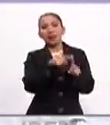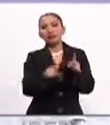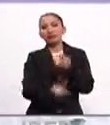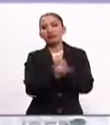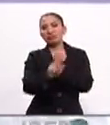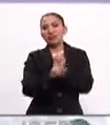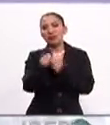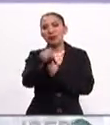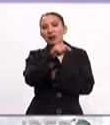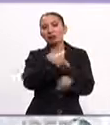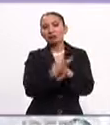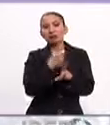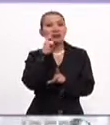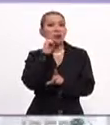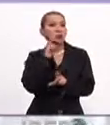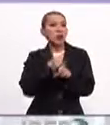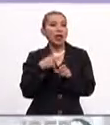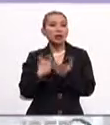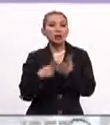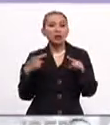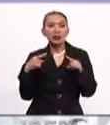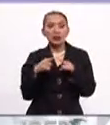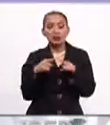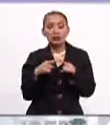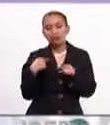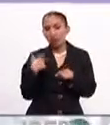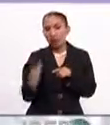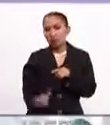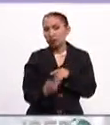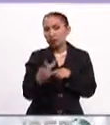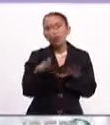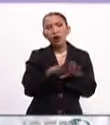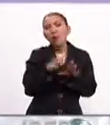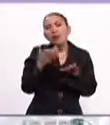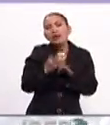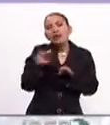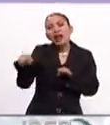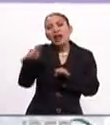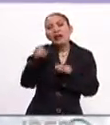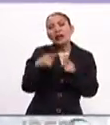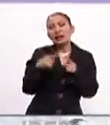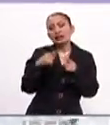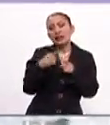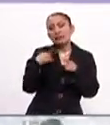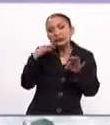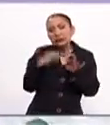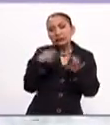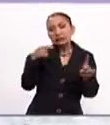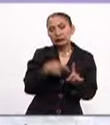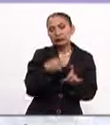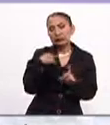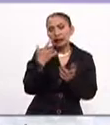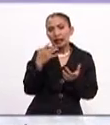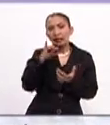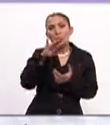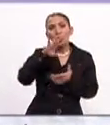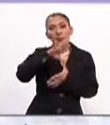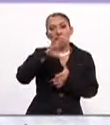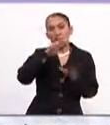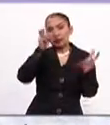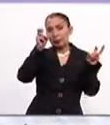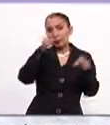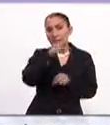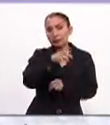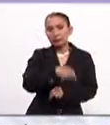casos sobre abusos sexuales en la iglesia. Yo quisiera preguntarle cómo está actuando ya la iglesia, concretamente la iglesia en Iberoamérica, sobre